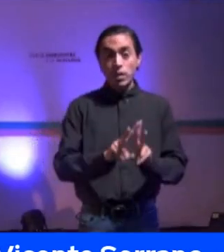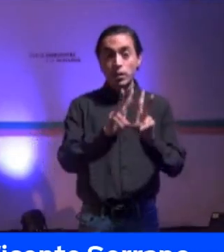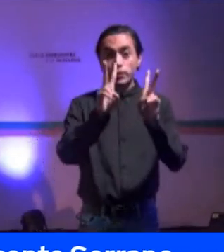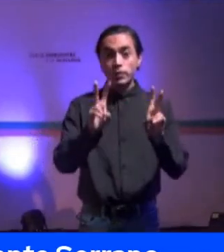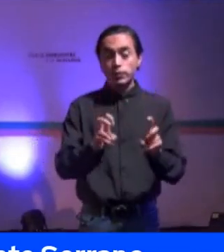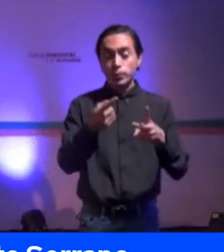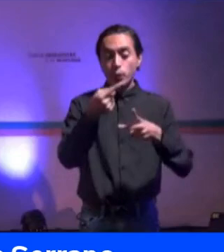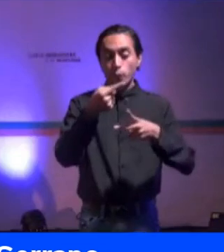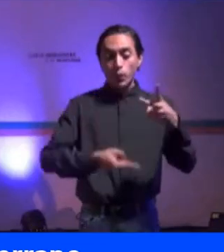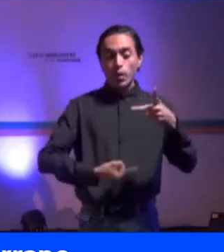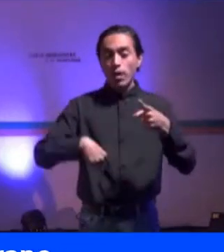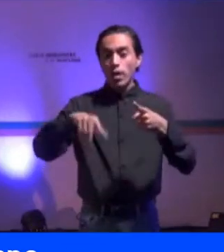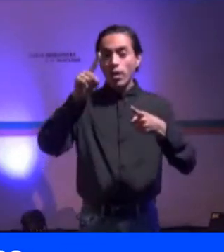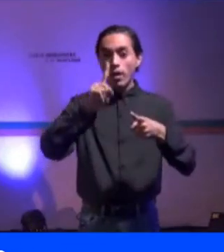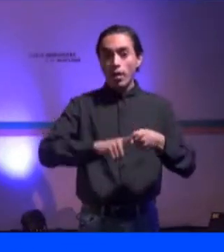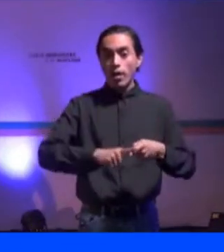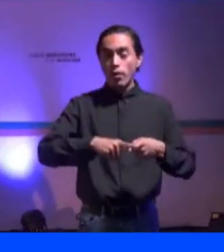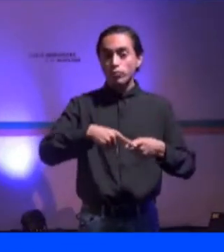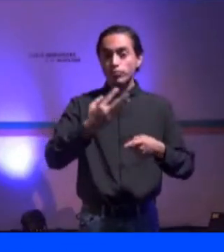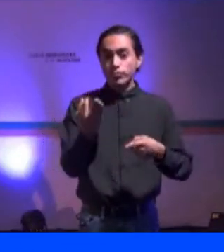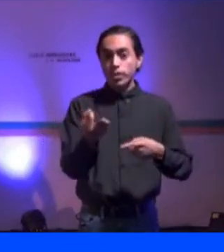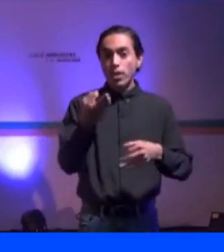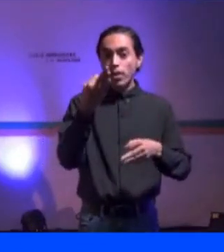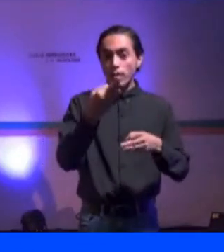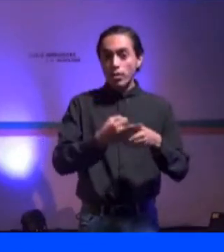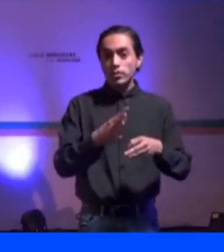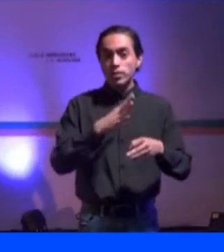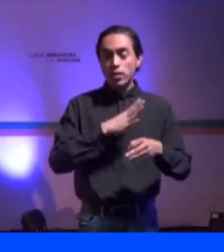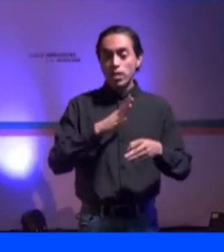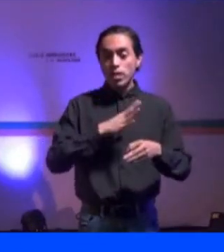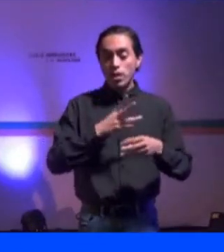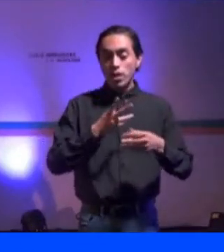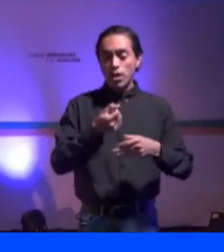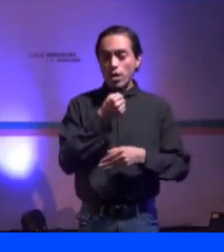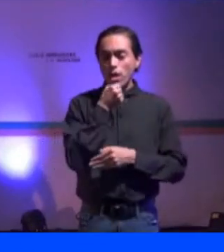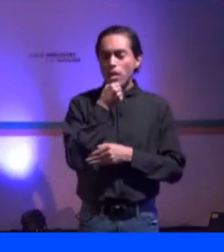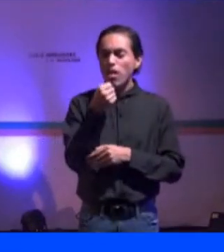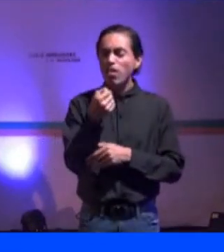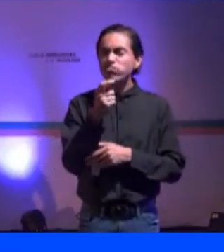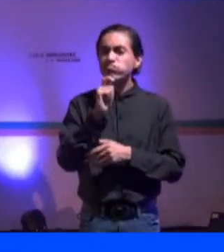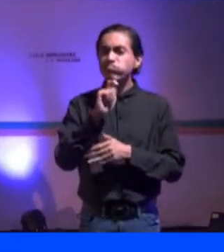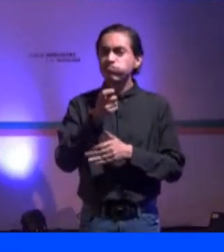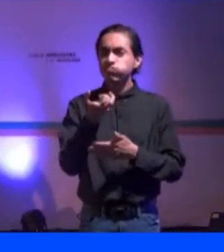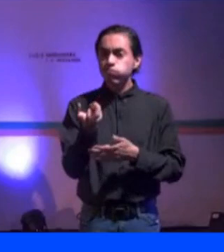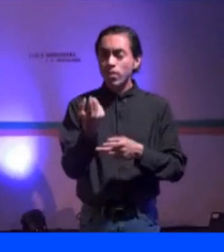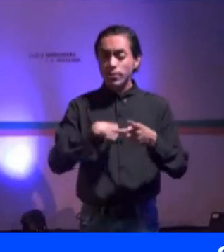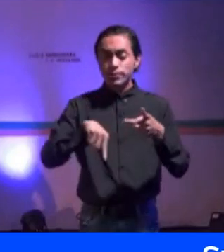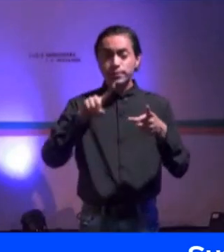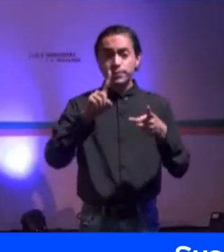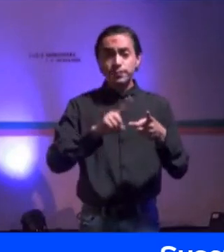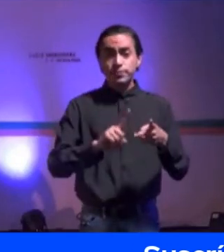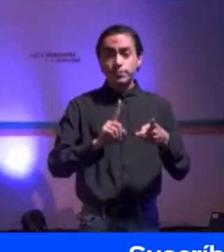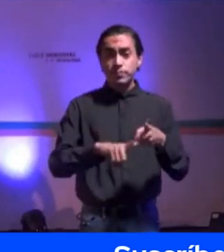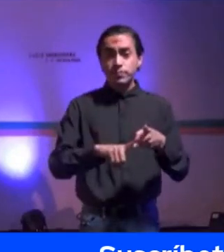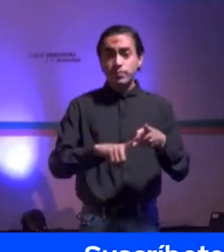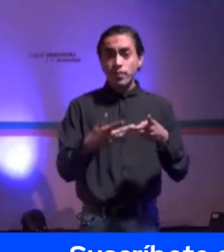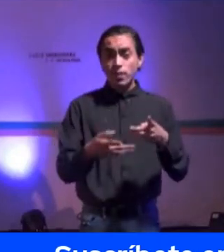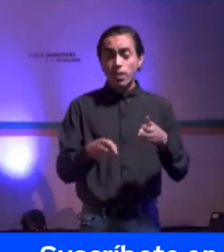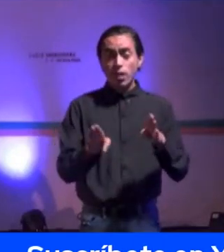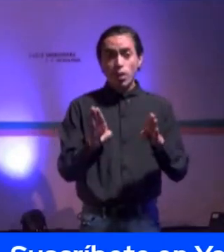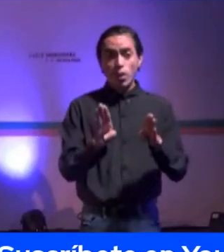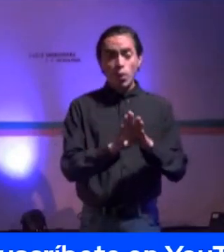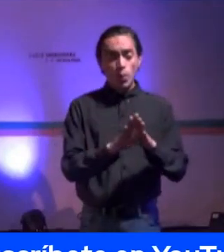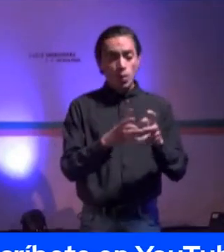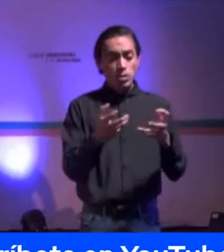definir en estos nuevos tiempos qué es el periodismo. Y número dos, cómo hacerlo lo que